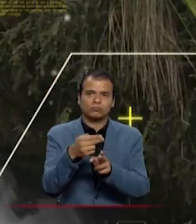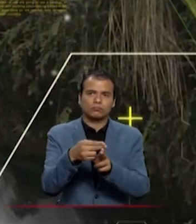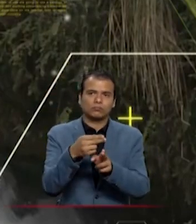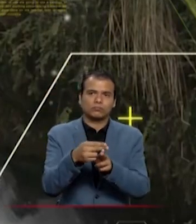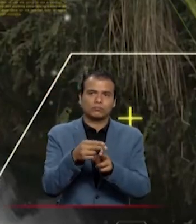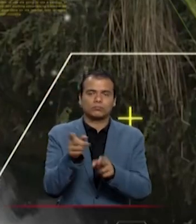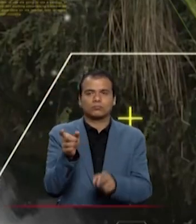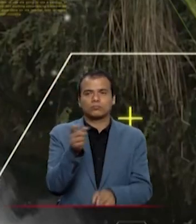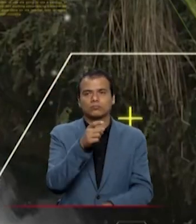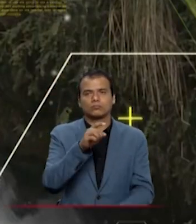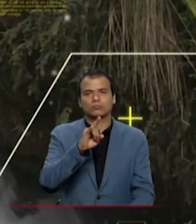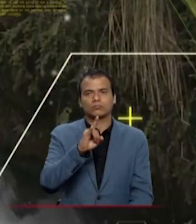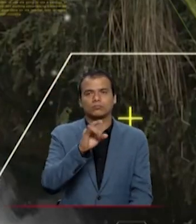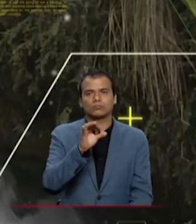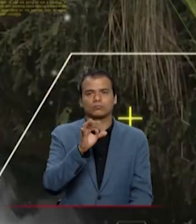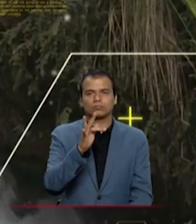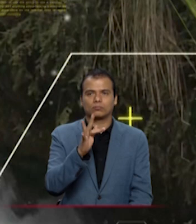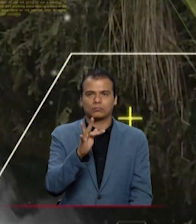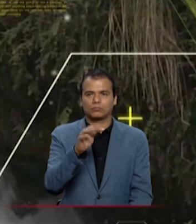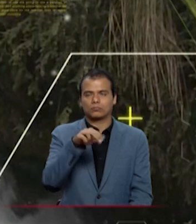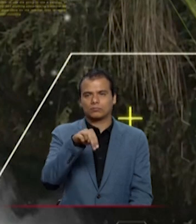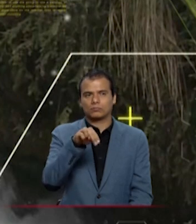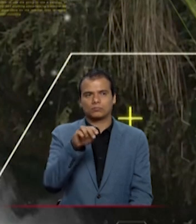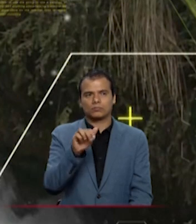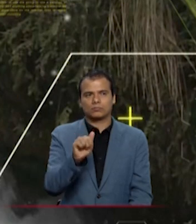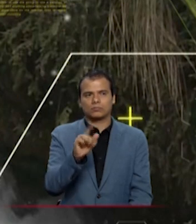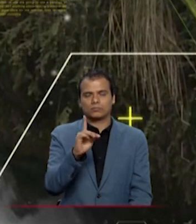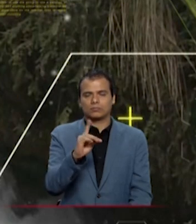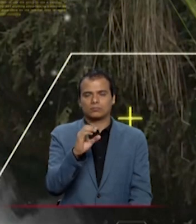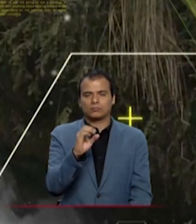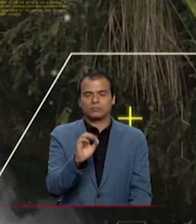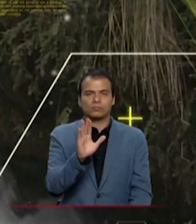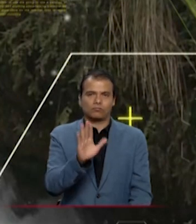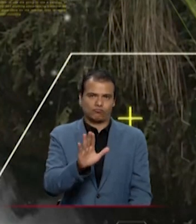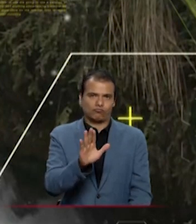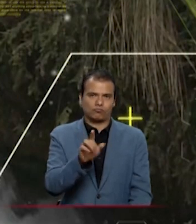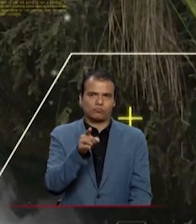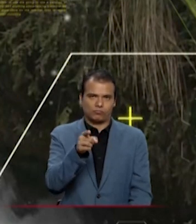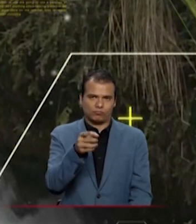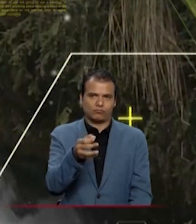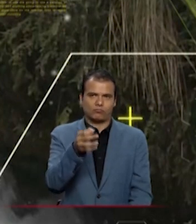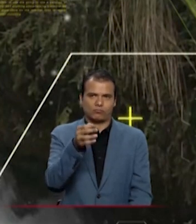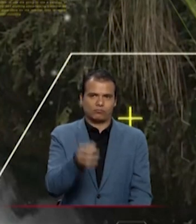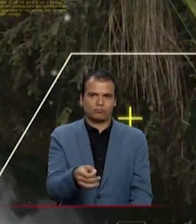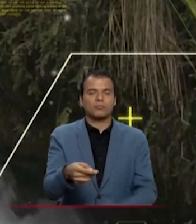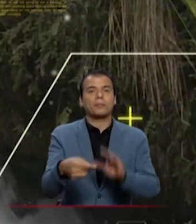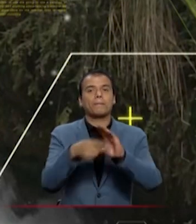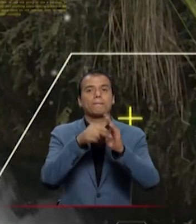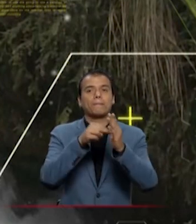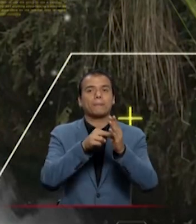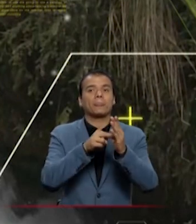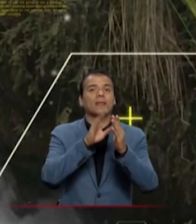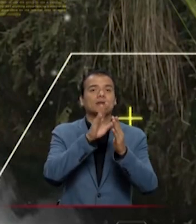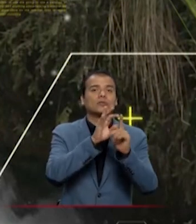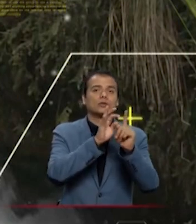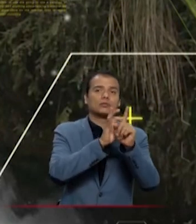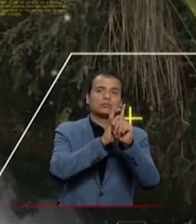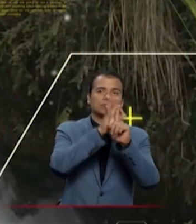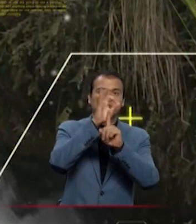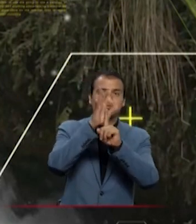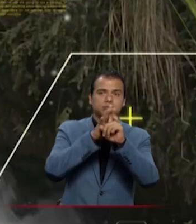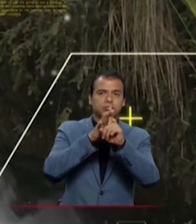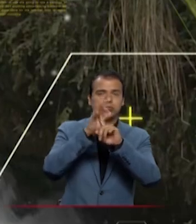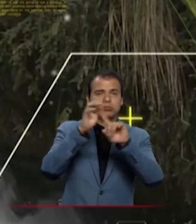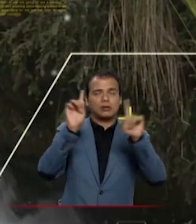llama gzn G gn Gus nado Okay es un choque término un choque término no que